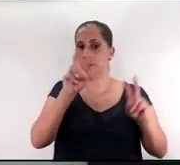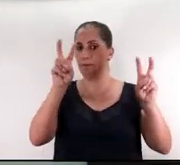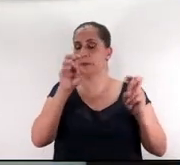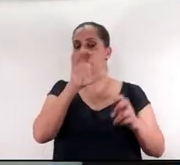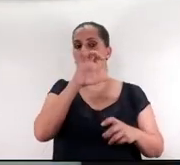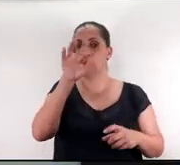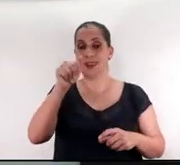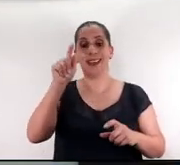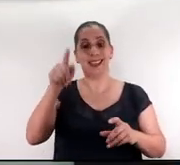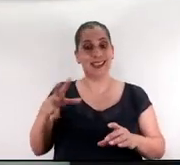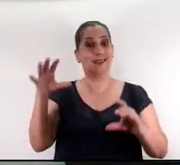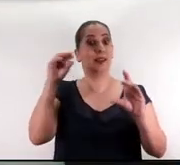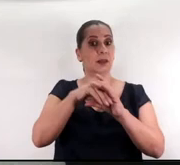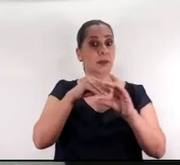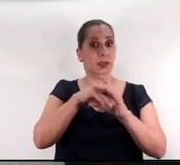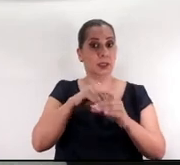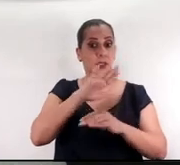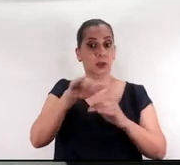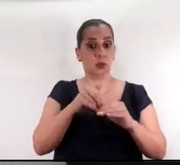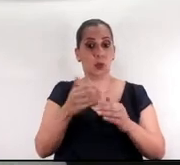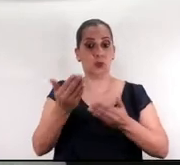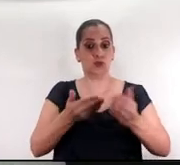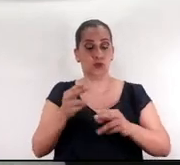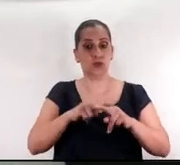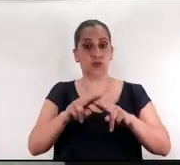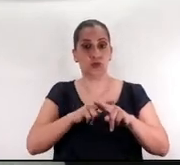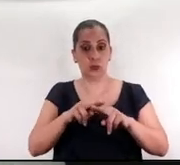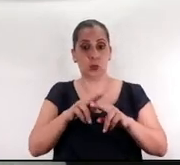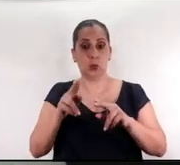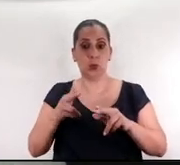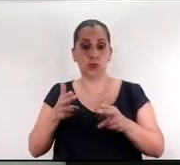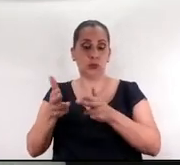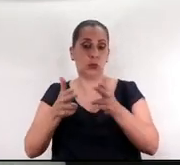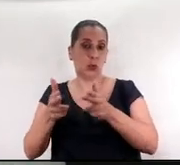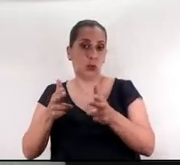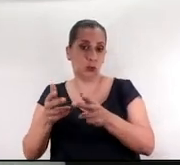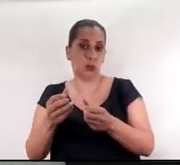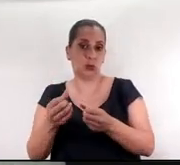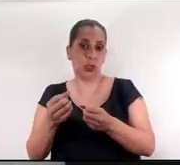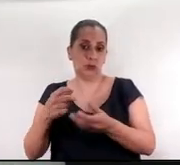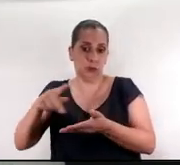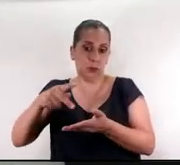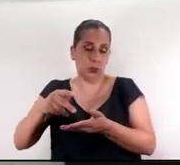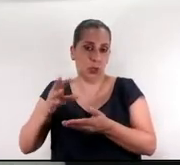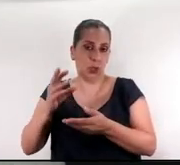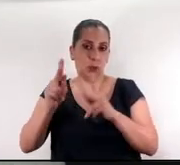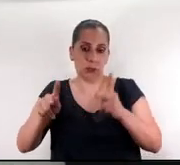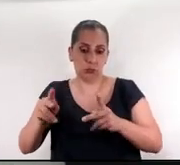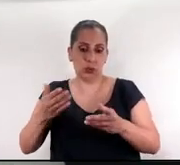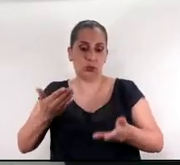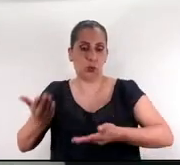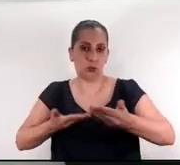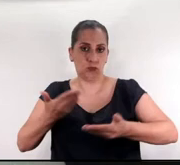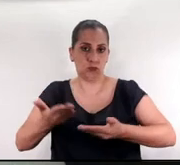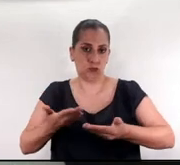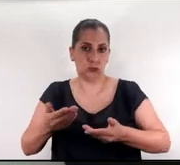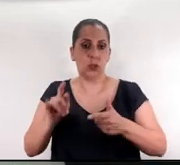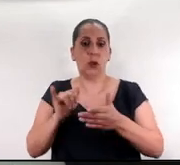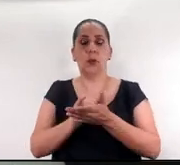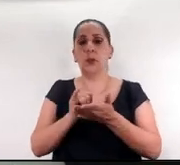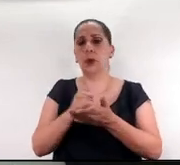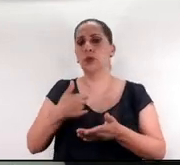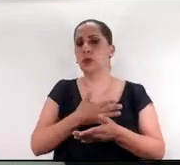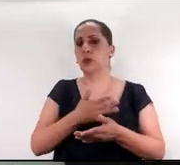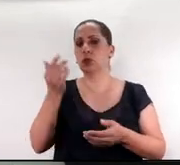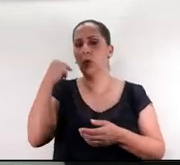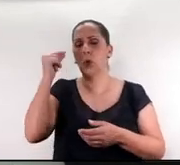por razones ambientales en el servicio de tren, ya sea como transporte remunerado de personas o mercancías. Por esa razón, nuestro gobierno